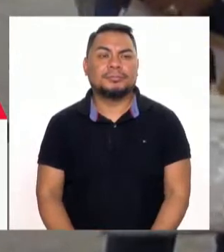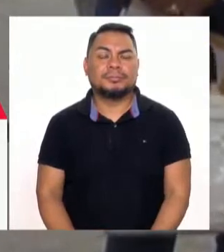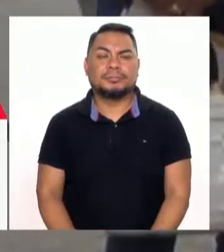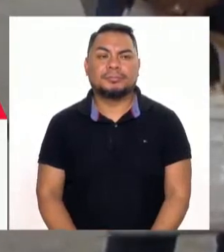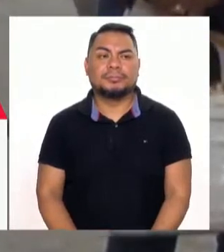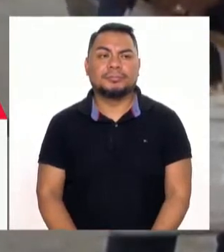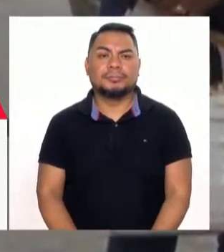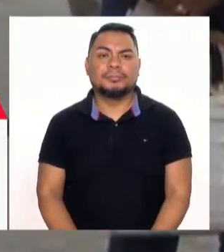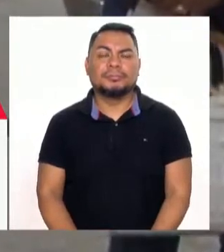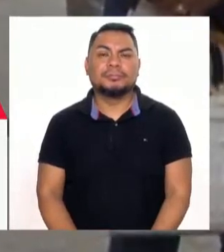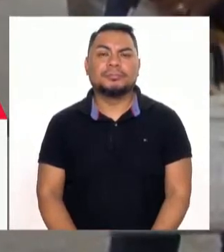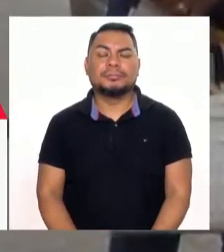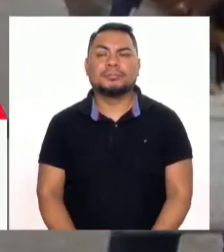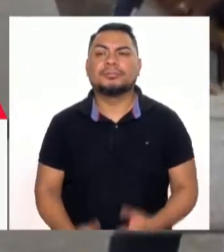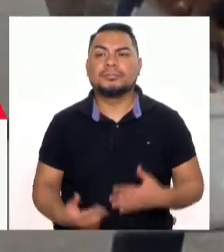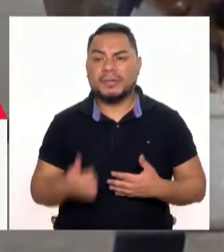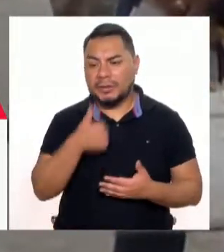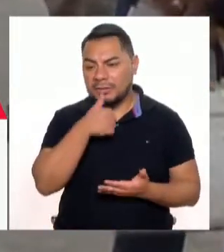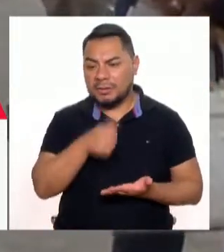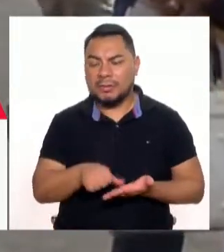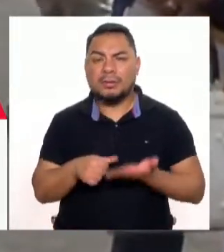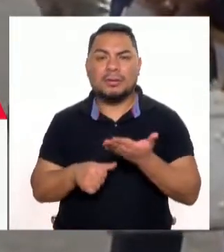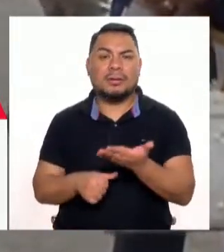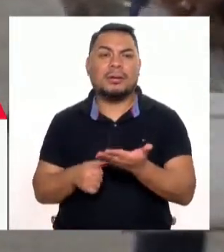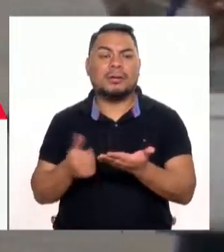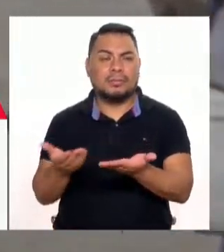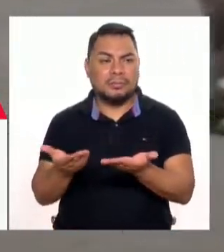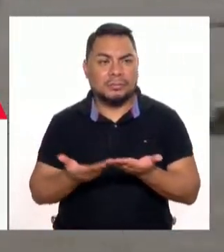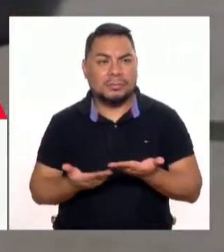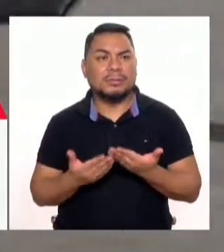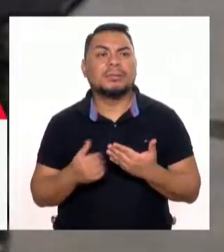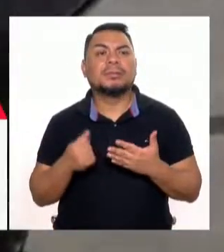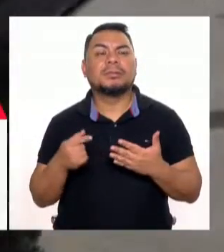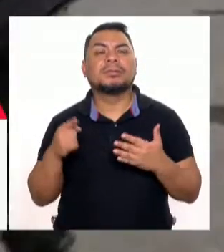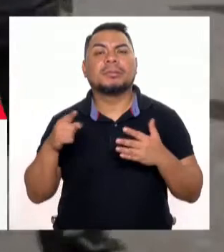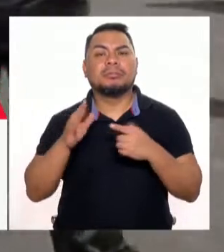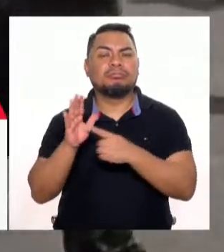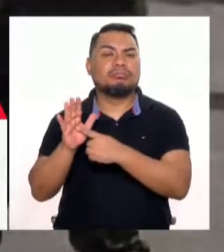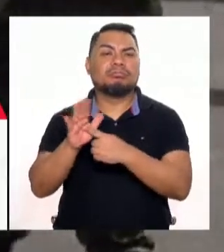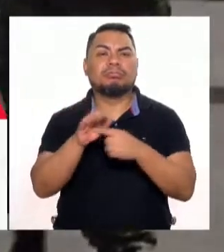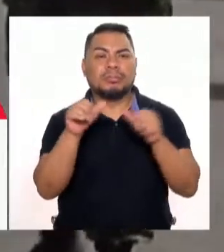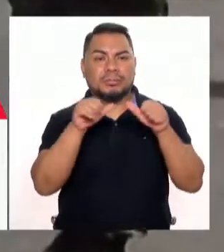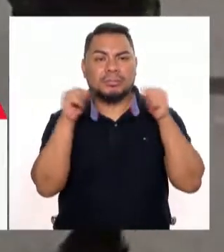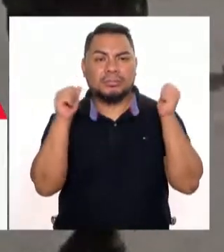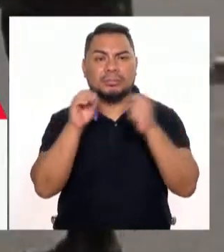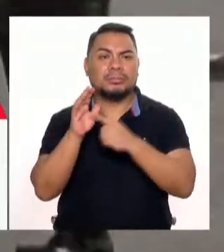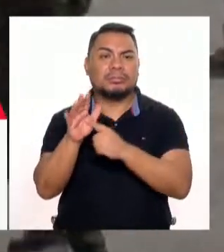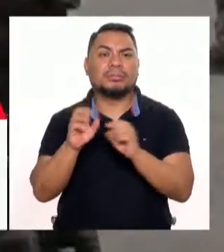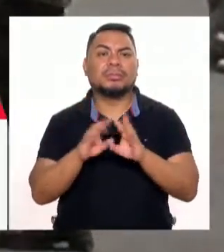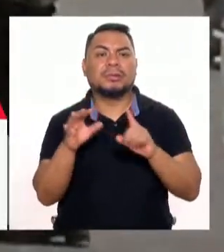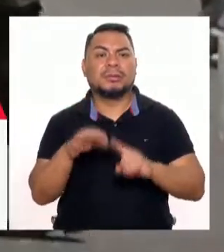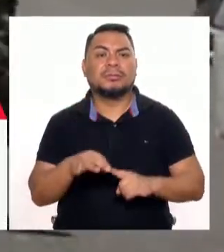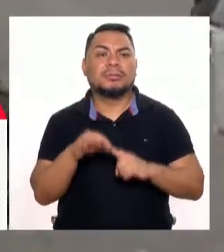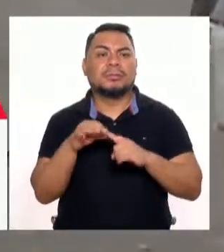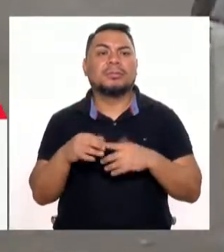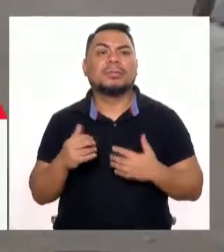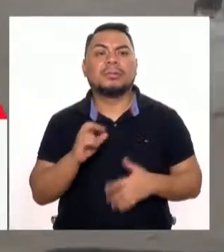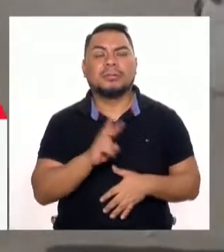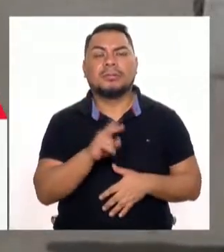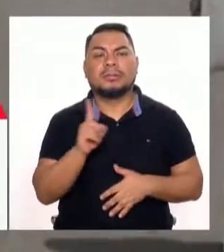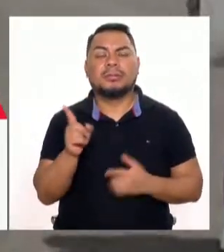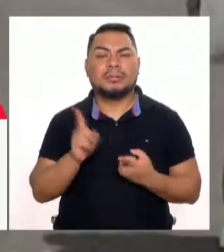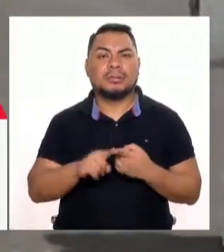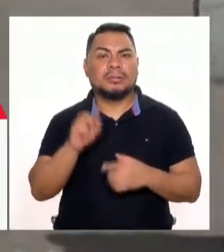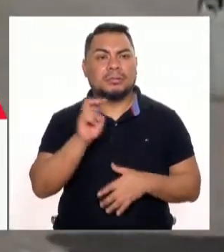la carta de invitación oficial al Expo amazónica en este día especial del veintiuno